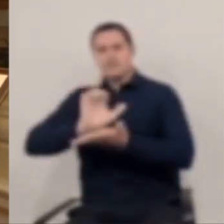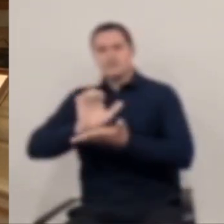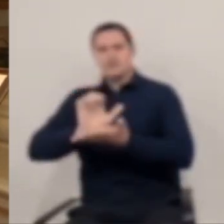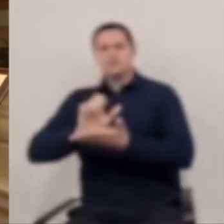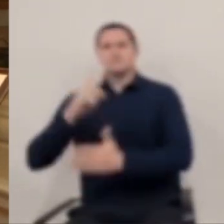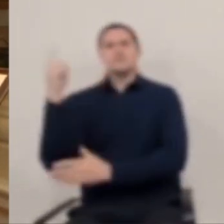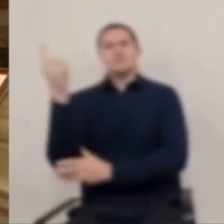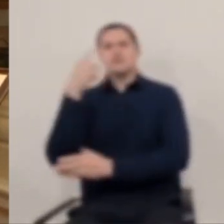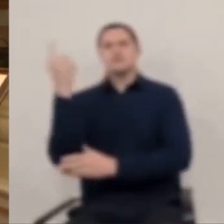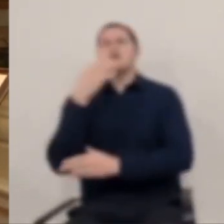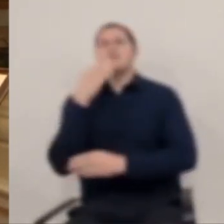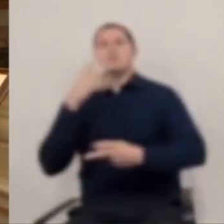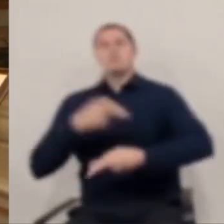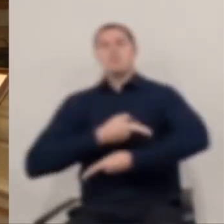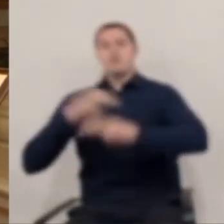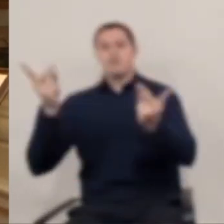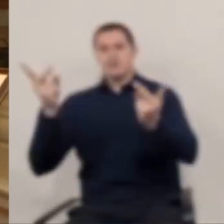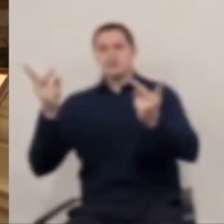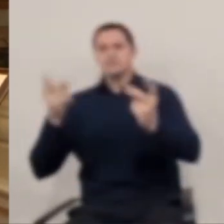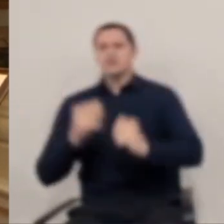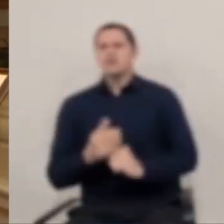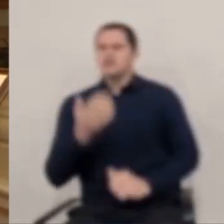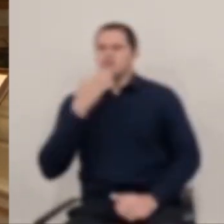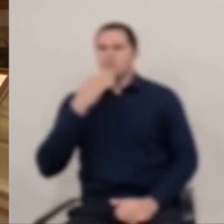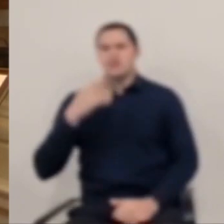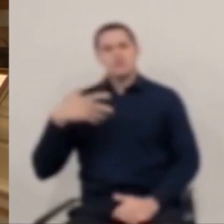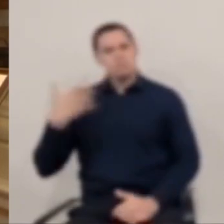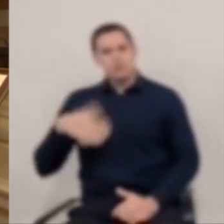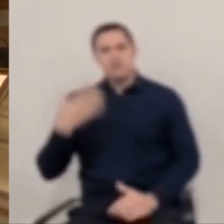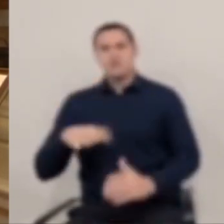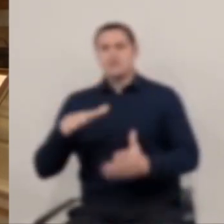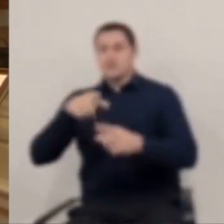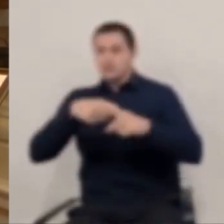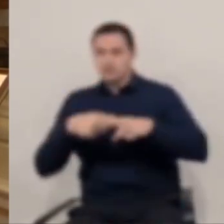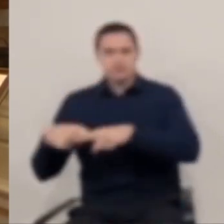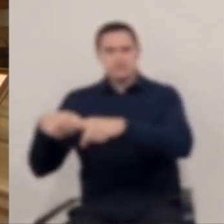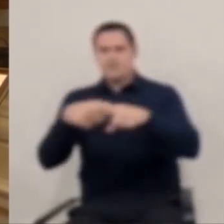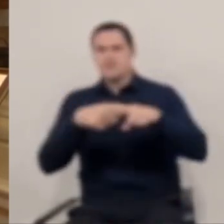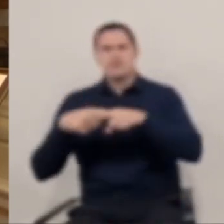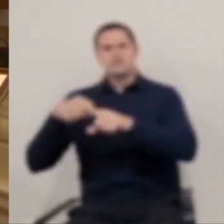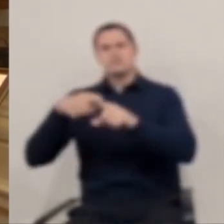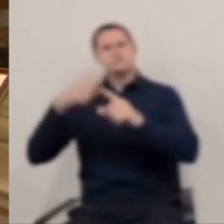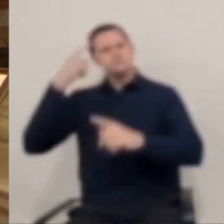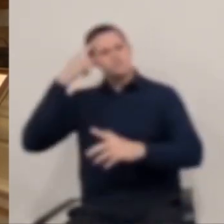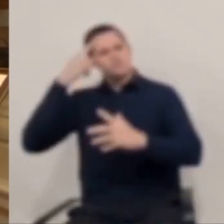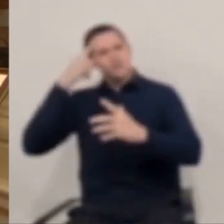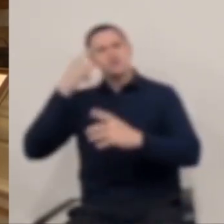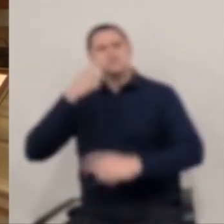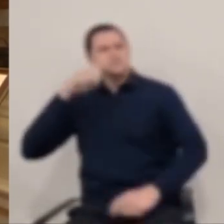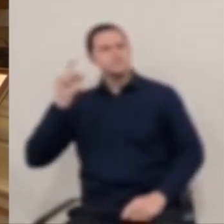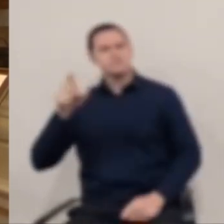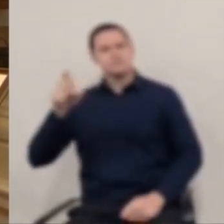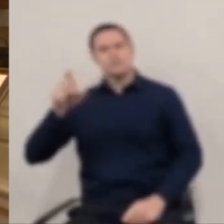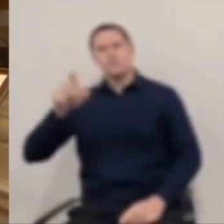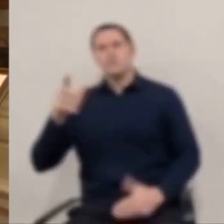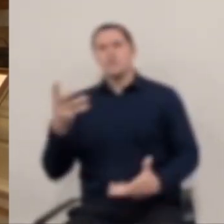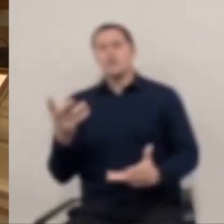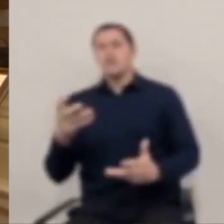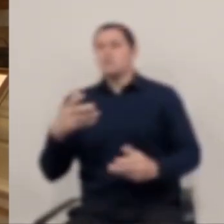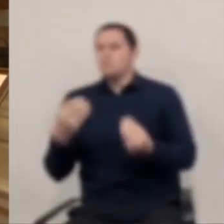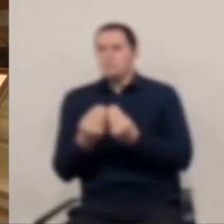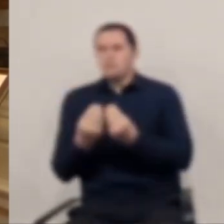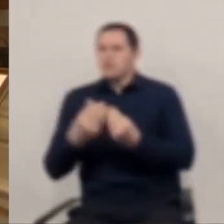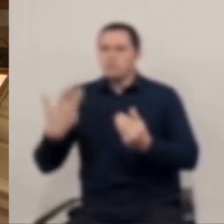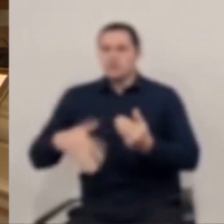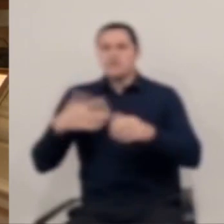pública, y como conciencia crítica de la sociedad, ha dado un paso fundamental con la aprobación de la política de inclusión